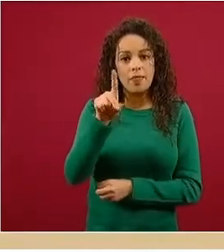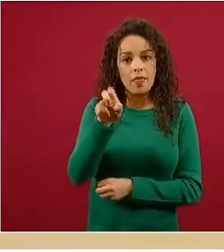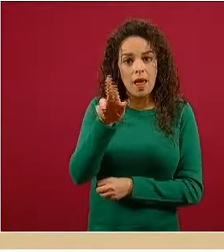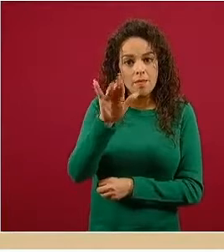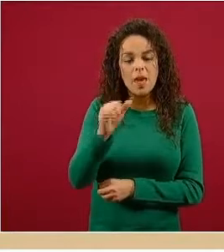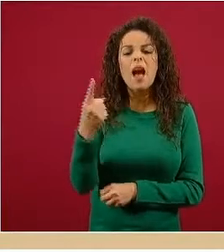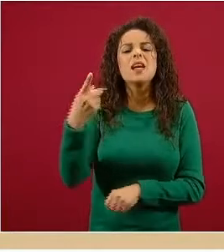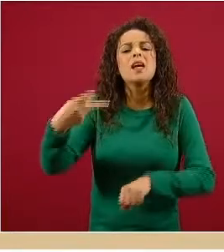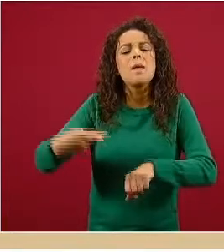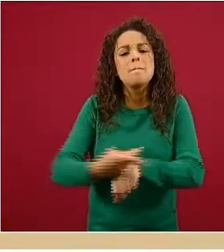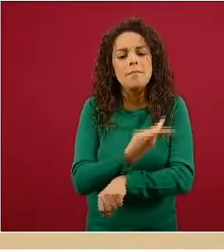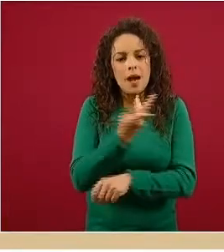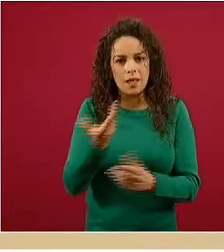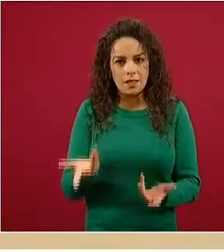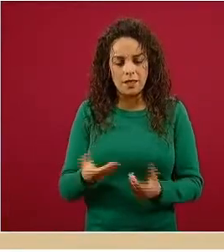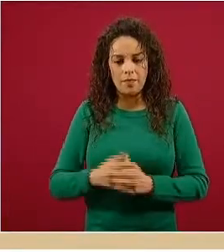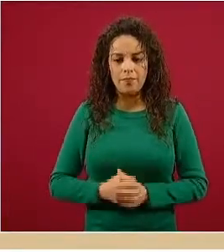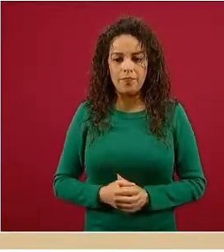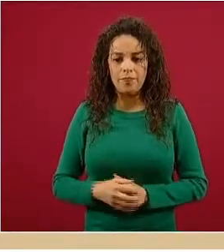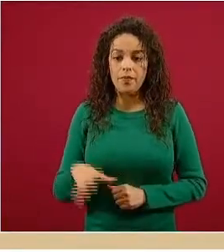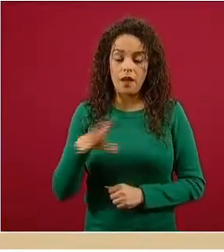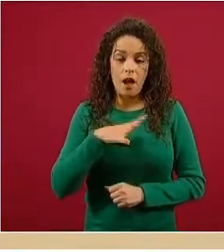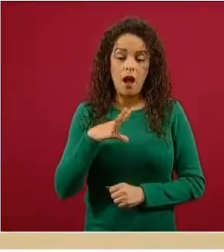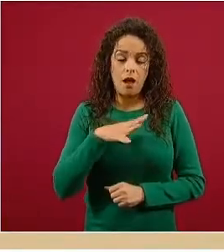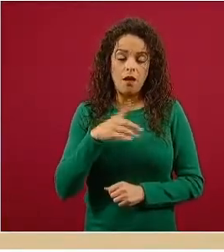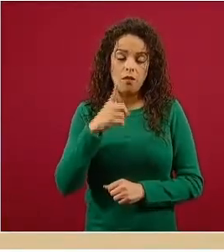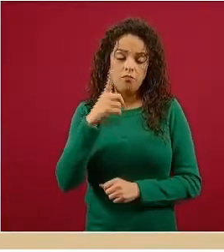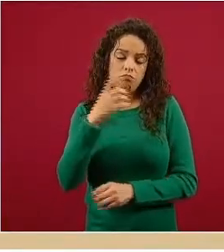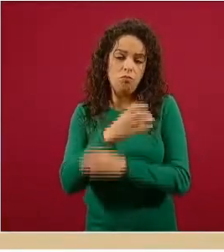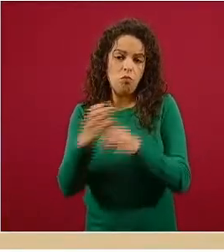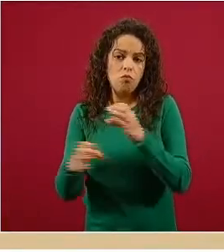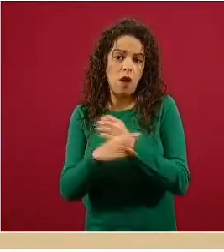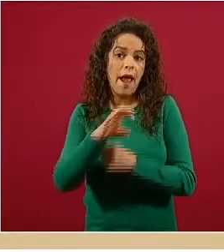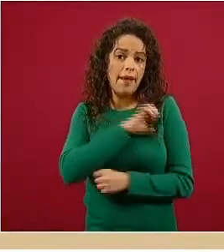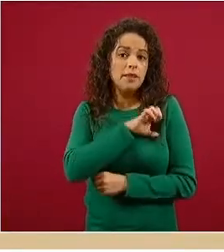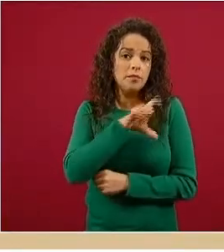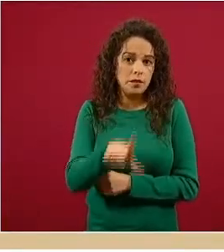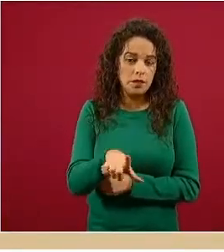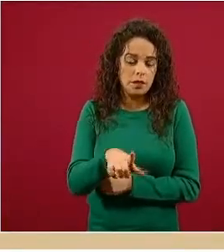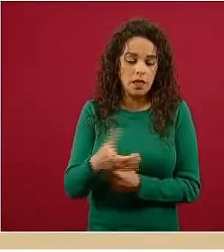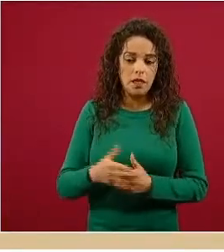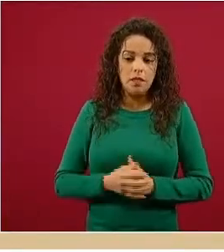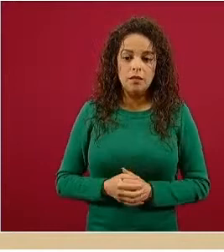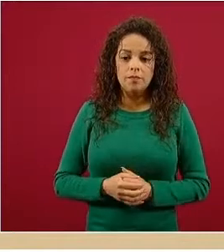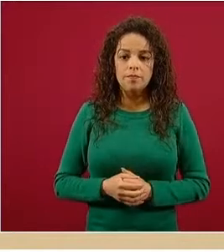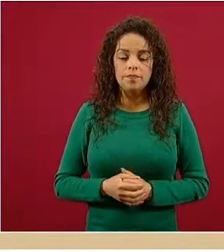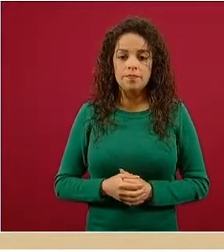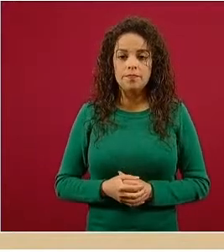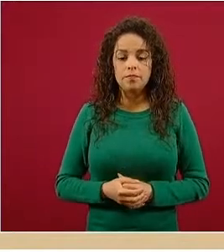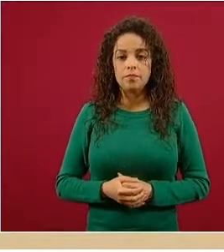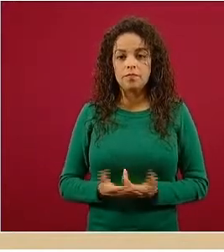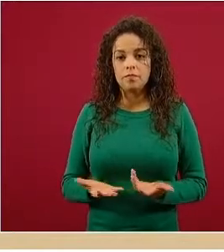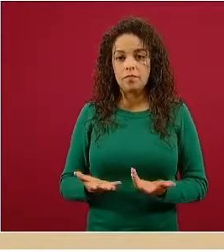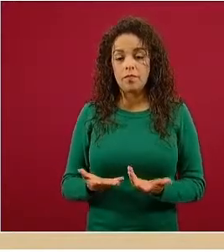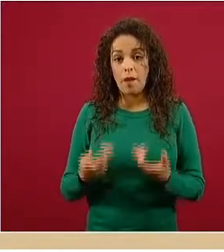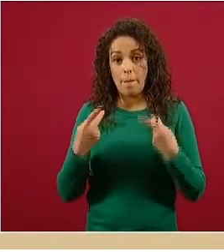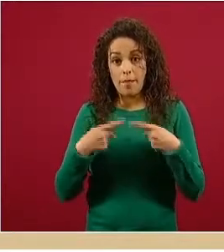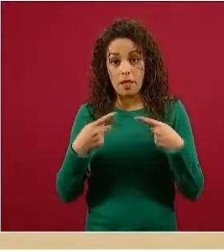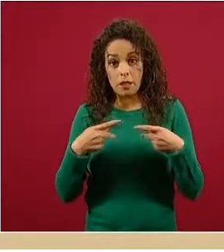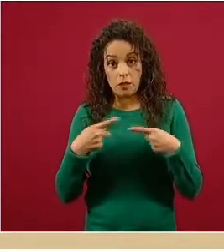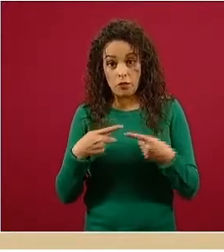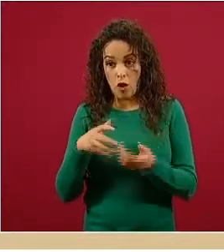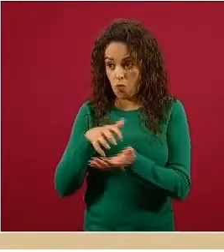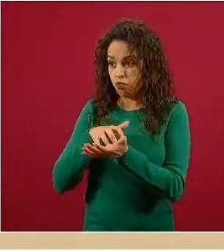desamparo, desesperanza y por supuesto tristeza que acompañan esta pérdida. Y finalmente es